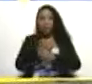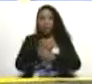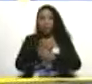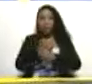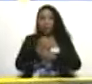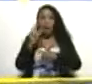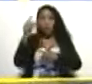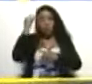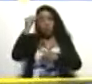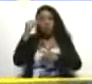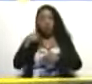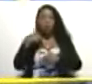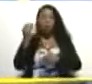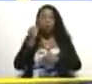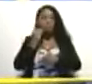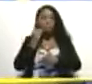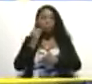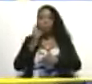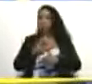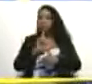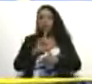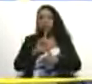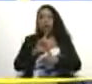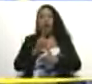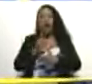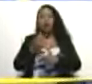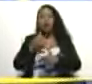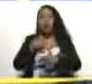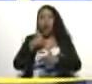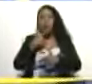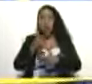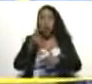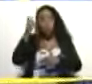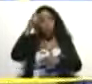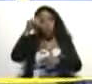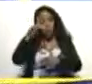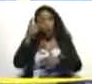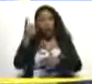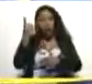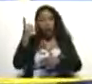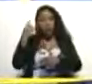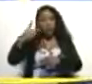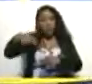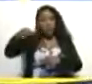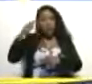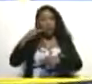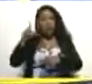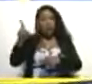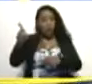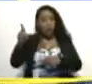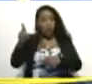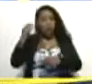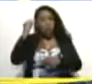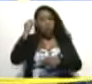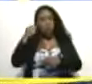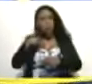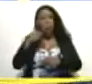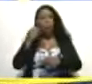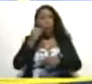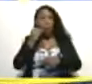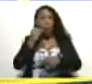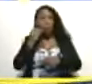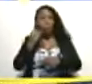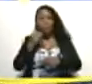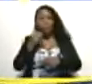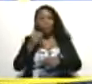subestimado. Y yo le decía al pueblo ayer en la Plaza Bolívar, le decía, nos han subestimado.